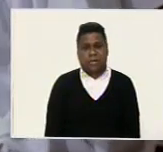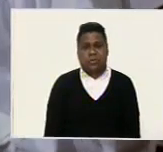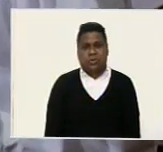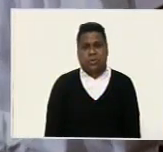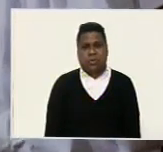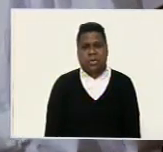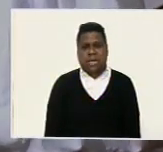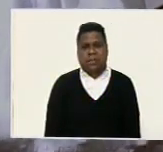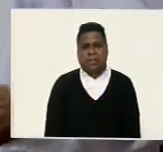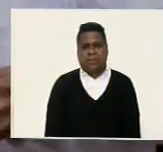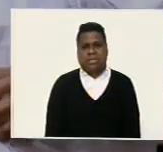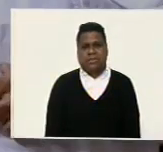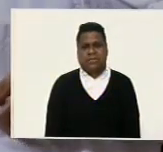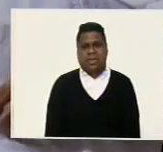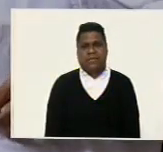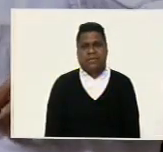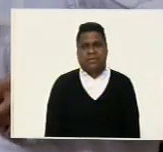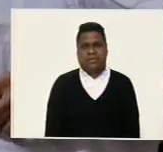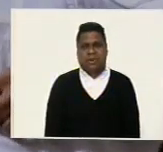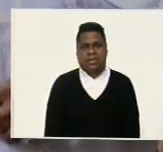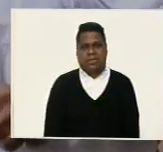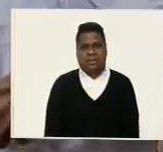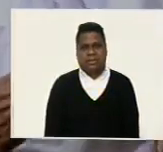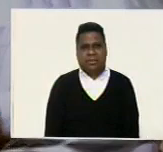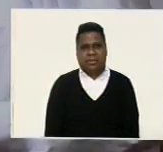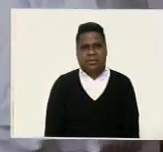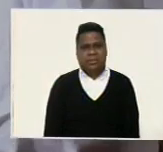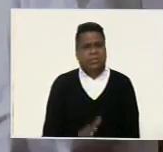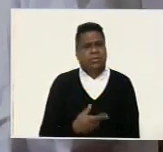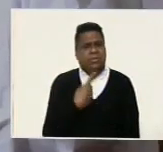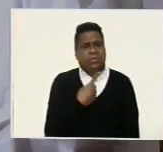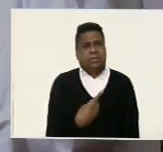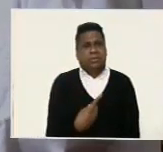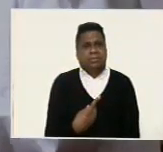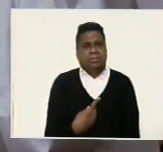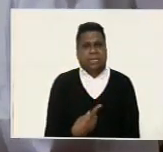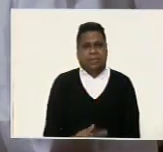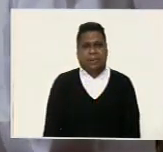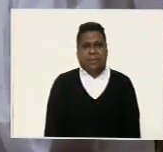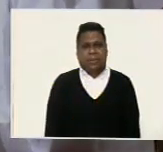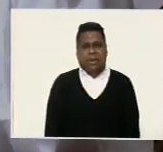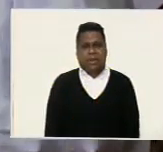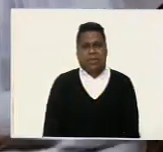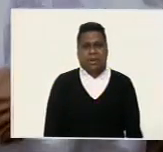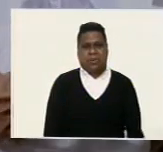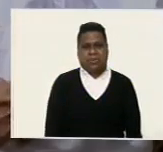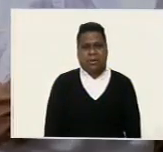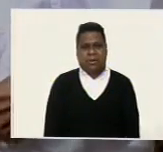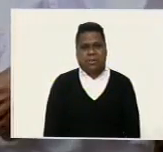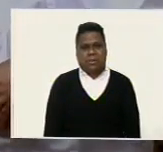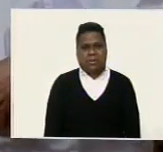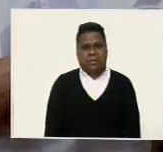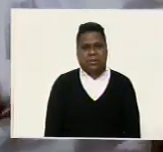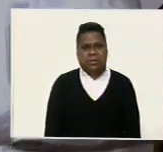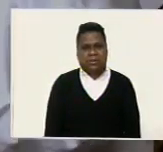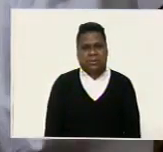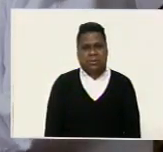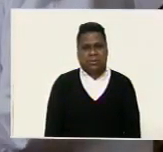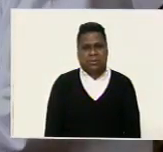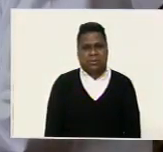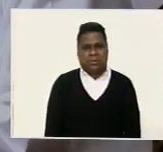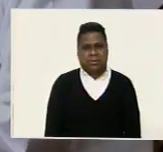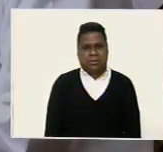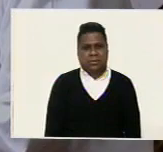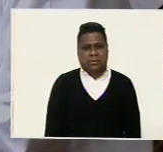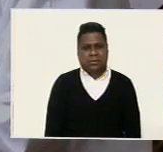Yo soy profesor de la escuela de periodismo de la ULA en San Cristóbal, y damos esta clase.